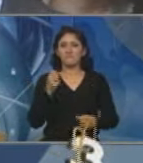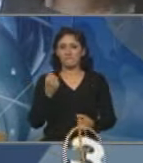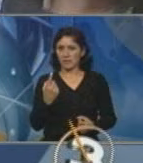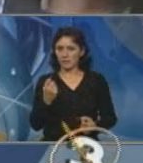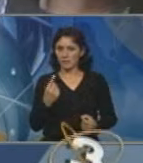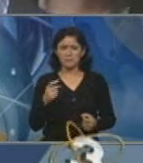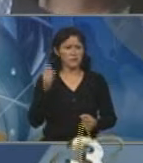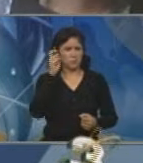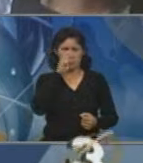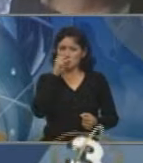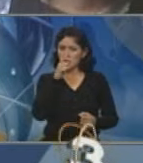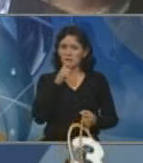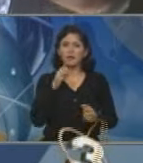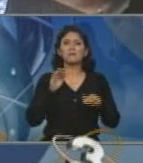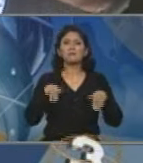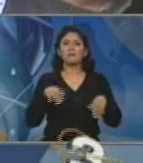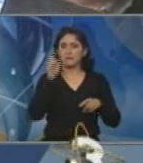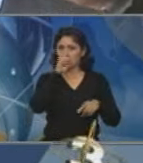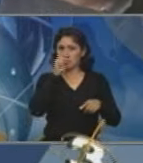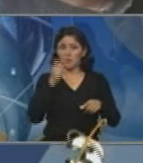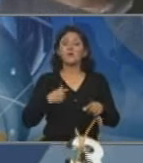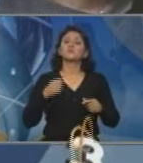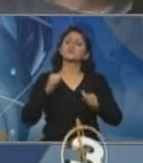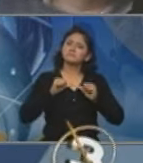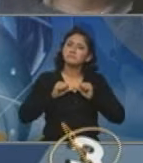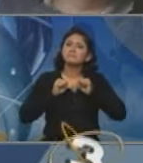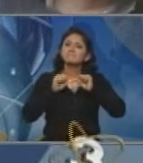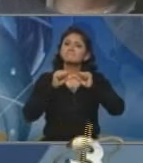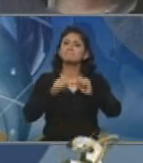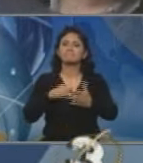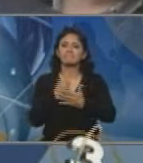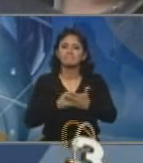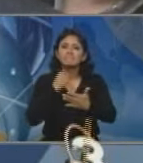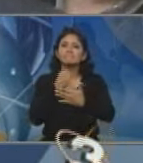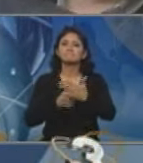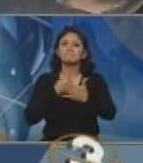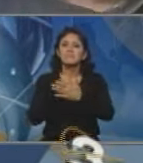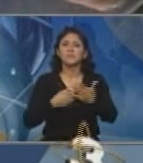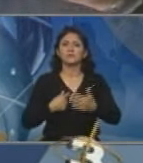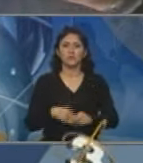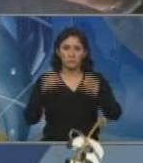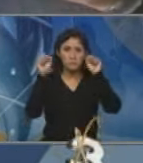debe renunciar nunca. Para poder exigir hay que votar.